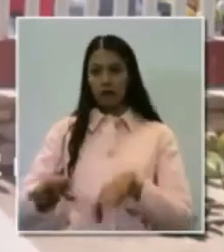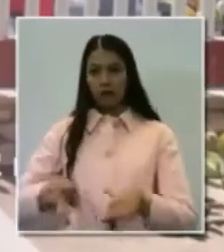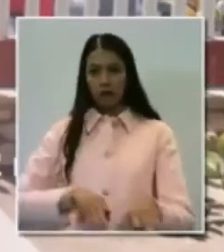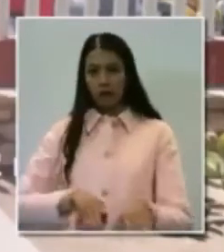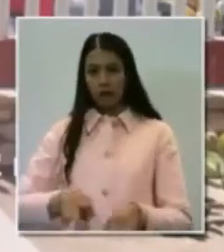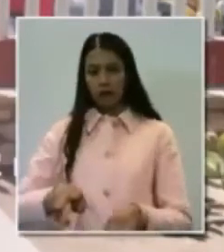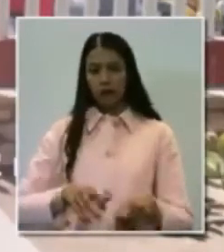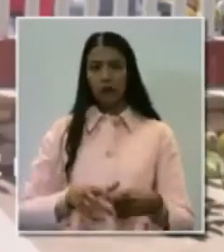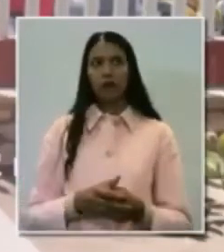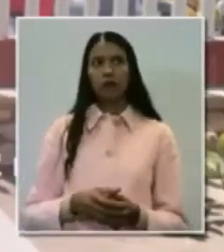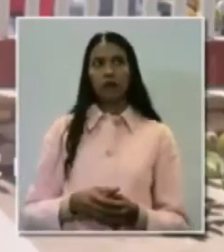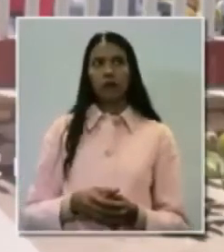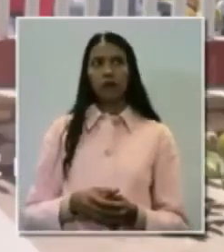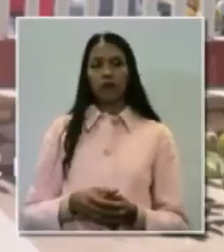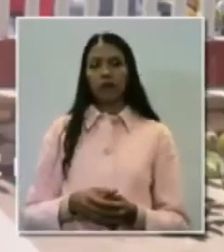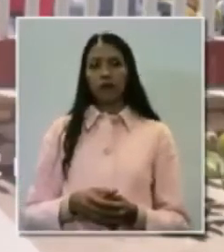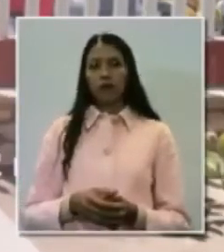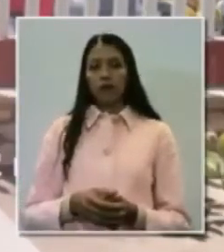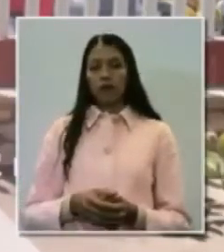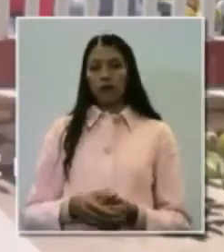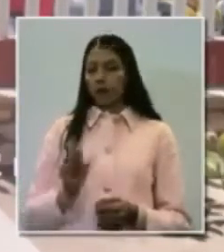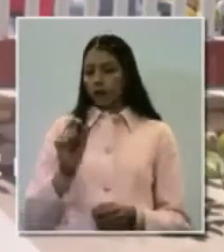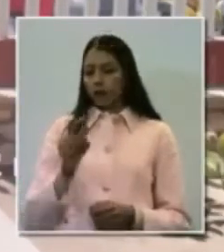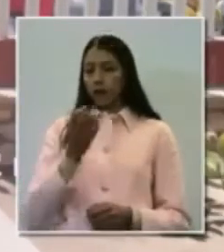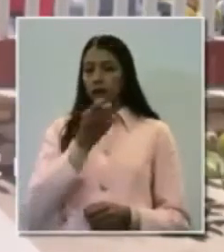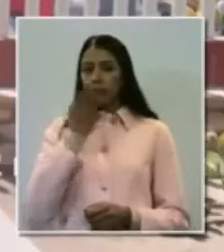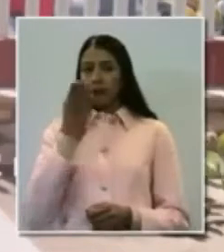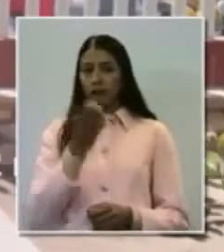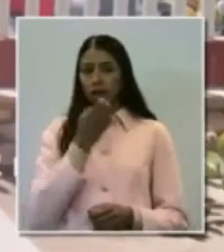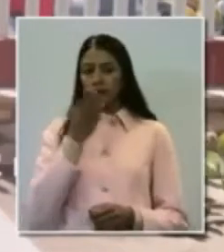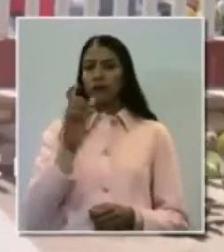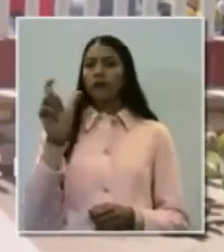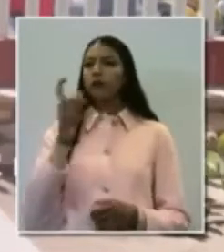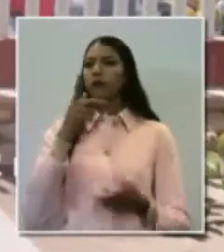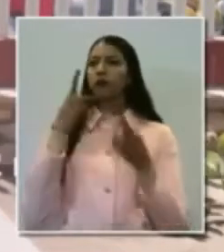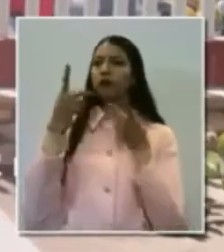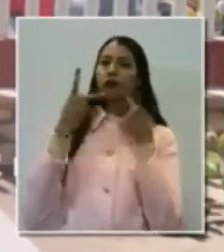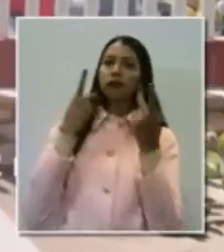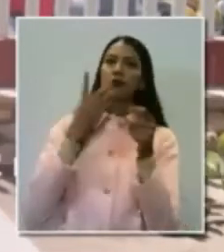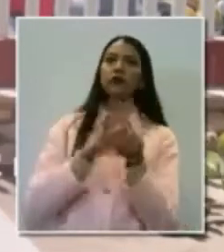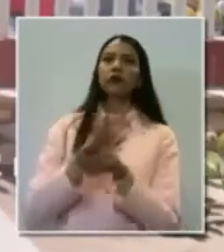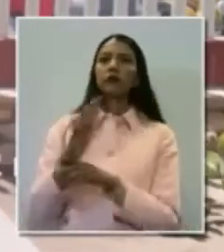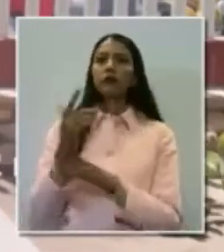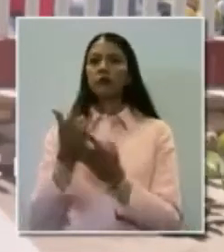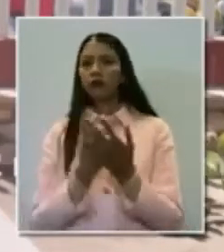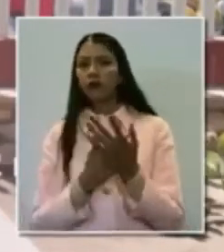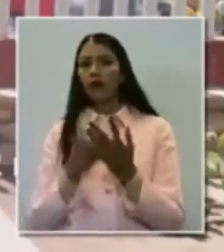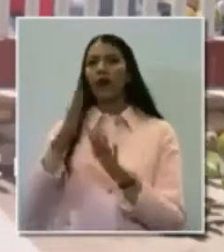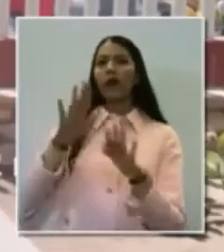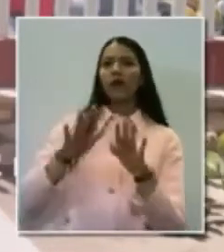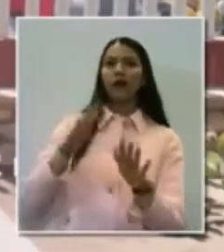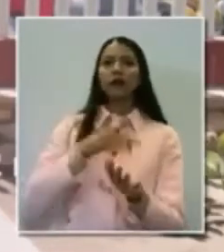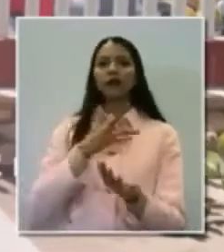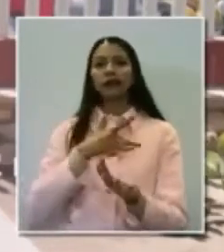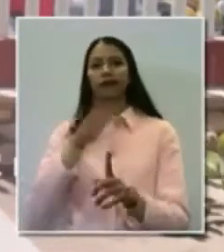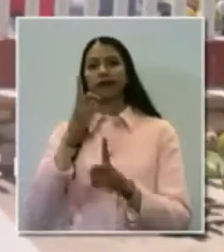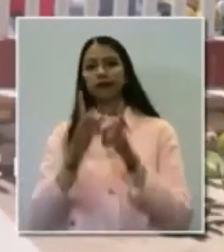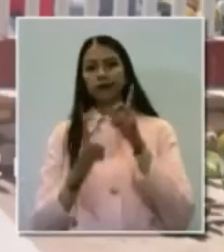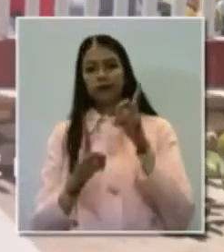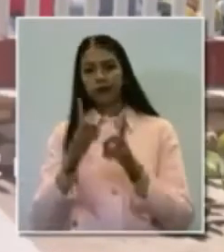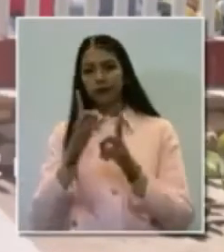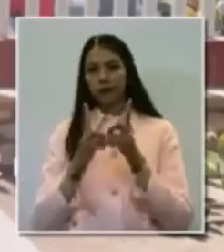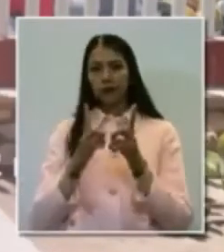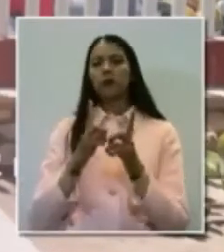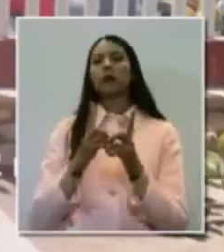laboral de la propia escuela. Y cuando hablamos de plantilla, a veces se genera como la duda, ¿qué será la plantilla